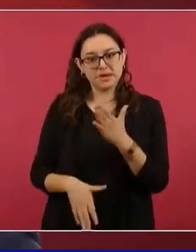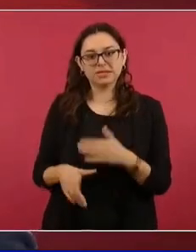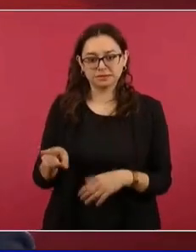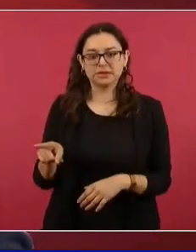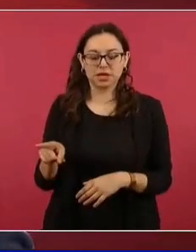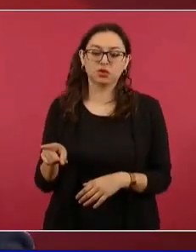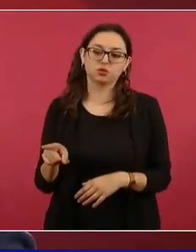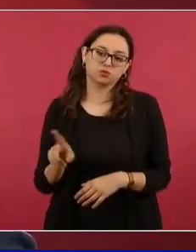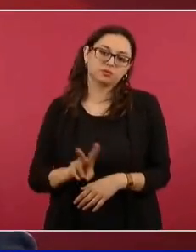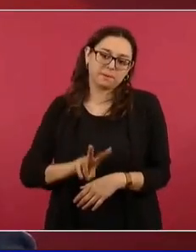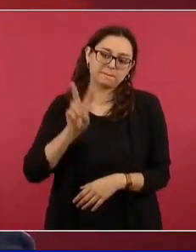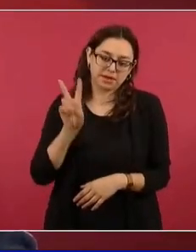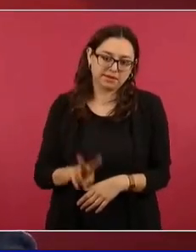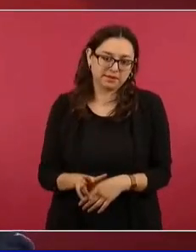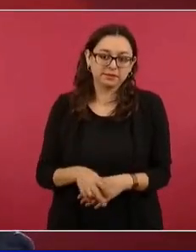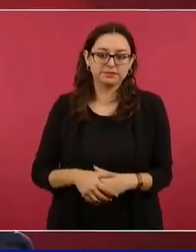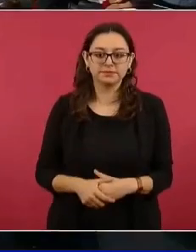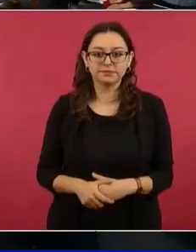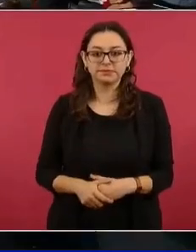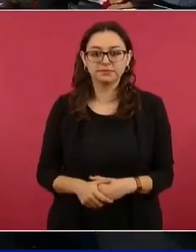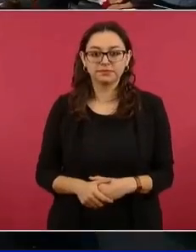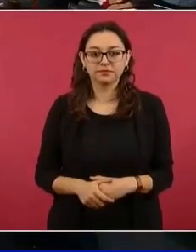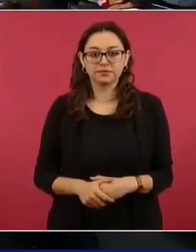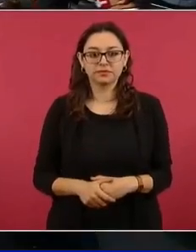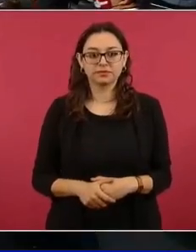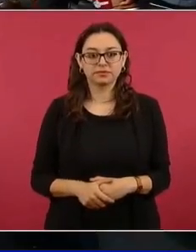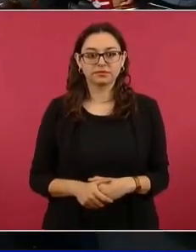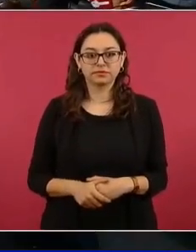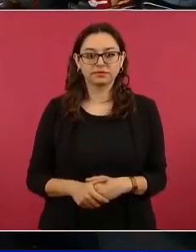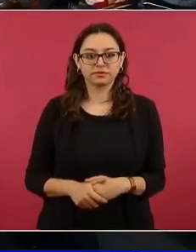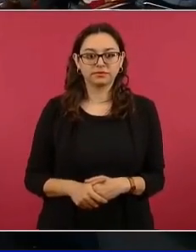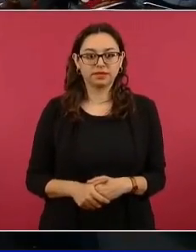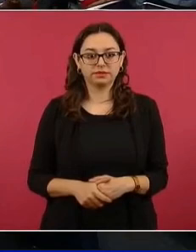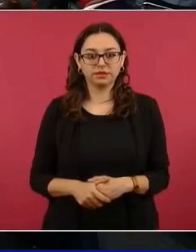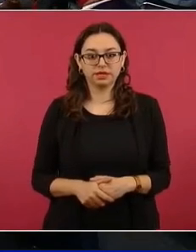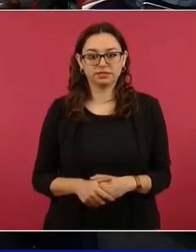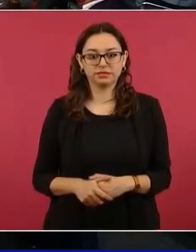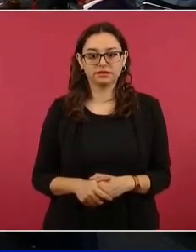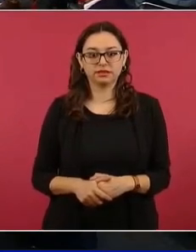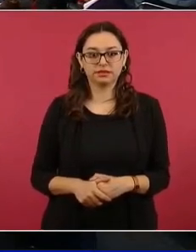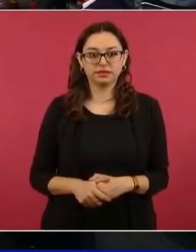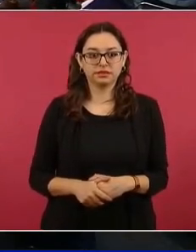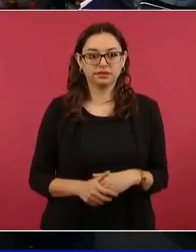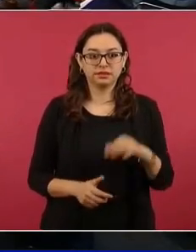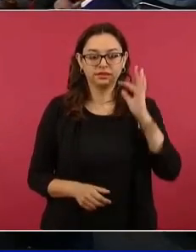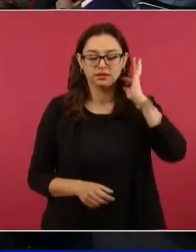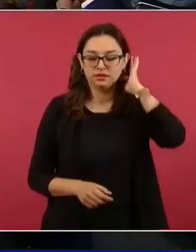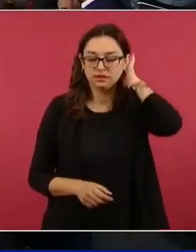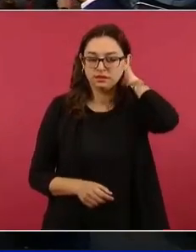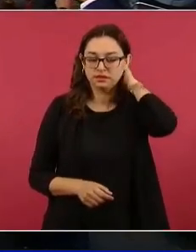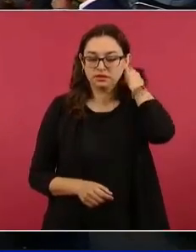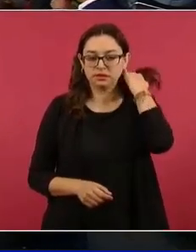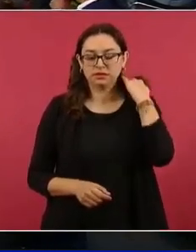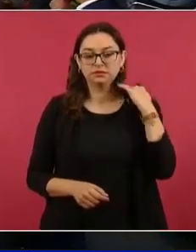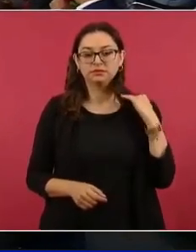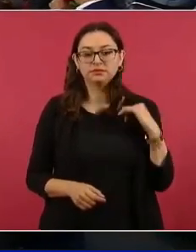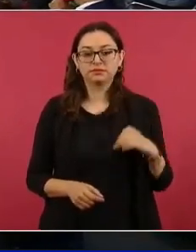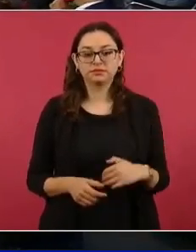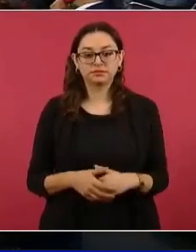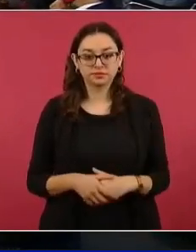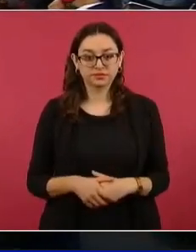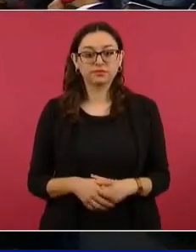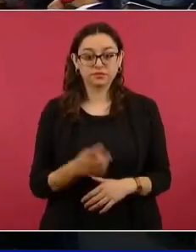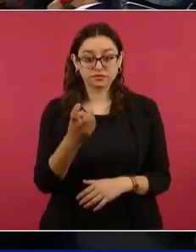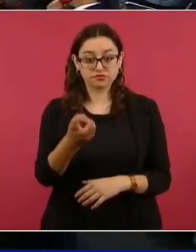costo significativamente más bajo. $7 por vacuna, doctor, $7 por vacuna. Eso es lo que equivaldría.